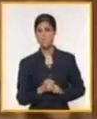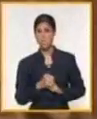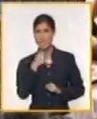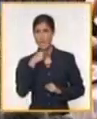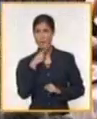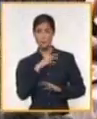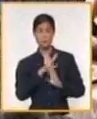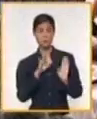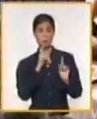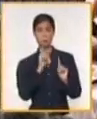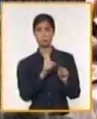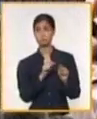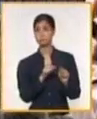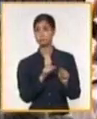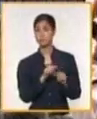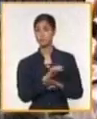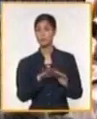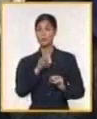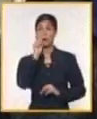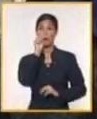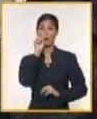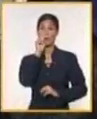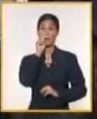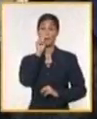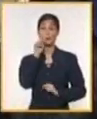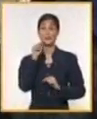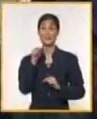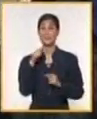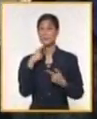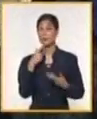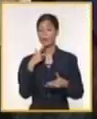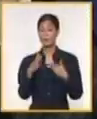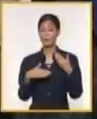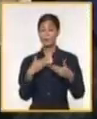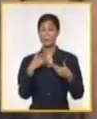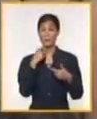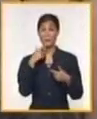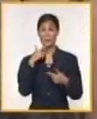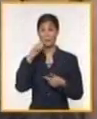Teherán. Khamenei calificó estas declaraciones como inaceptables.